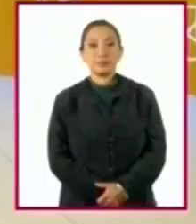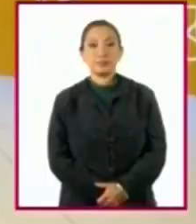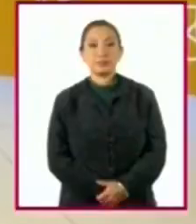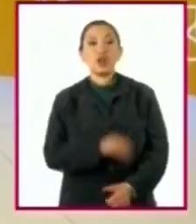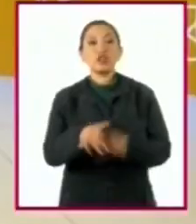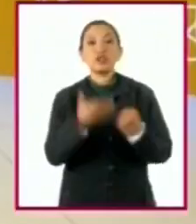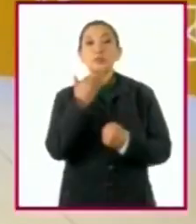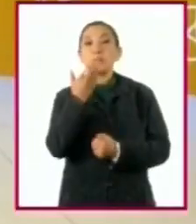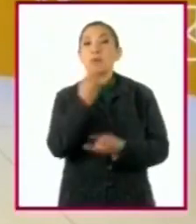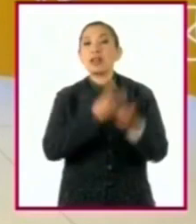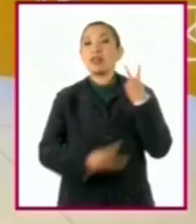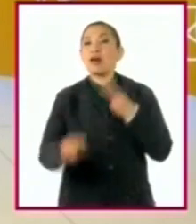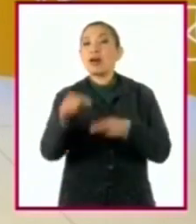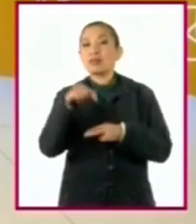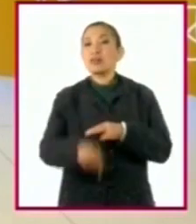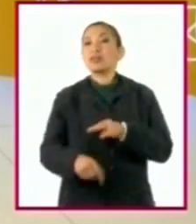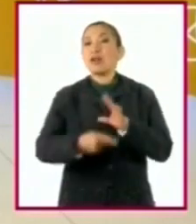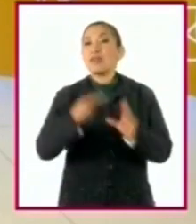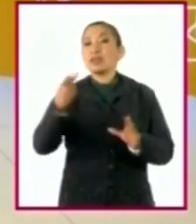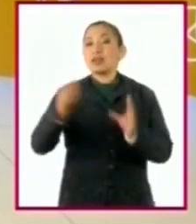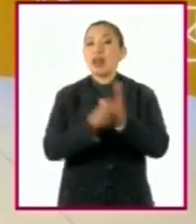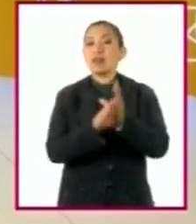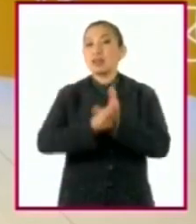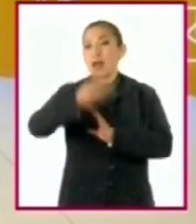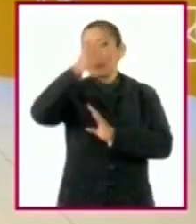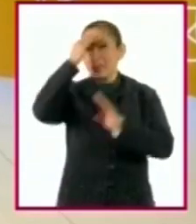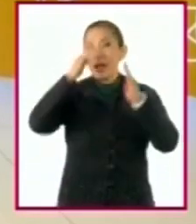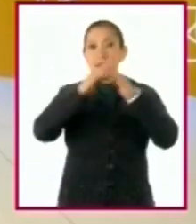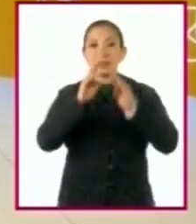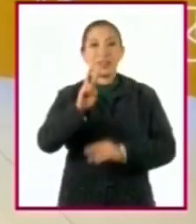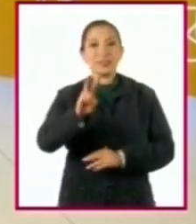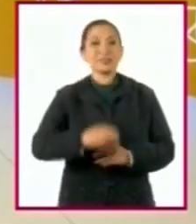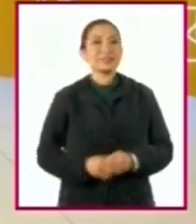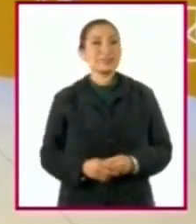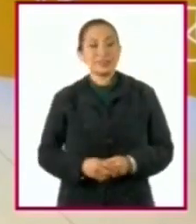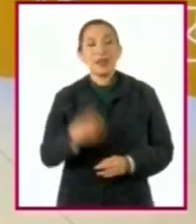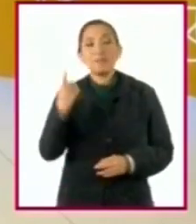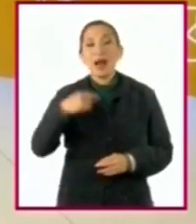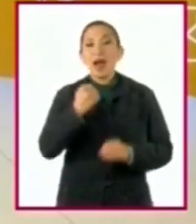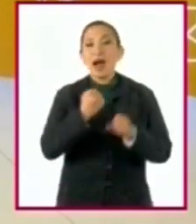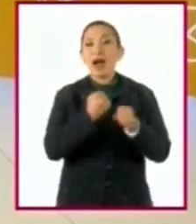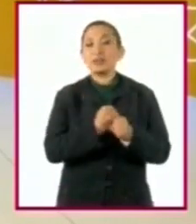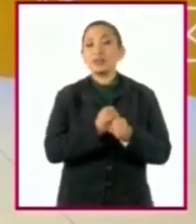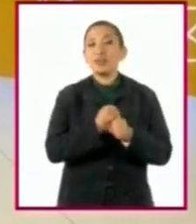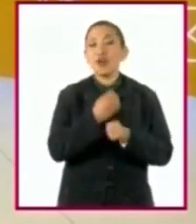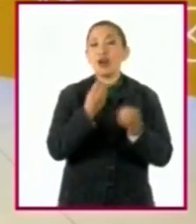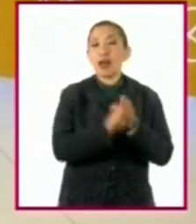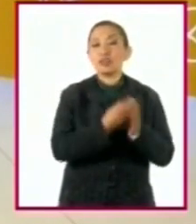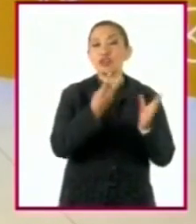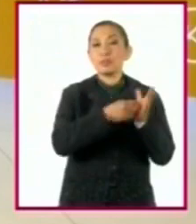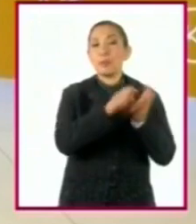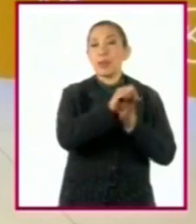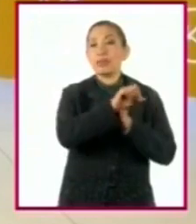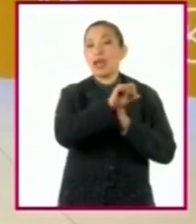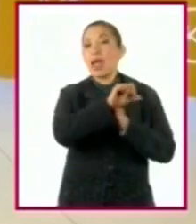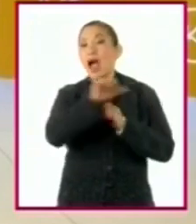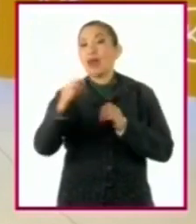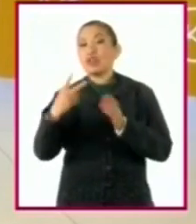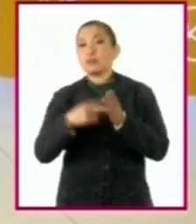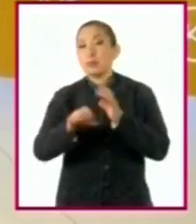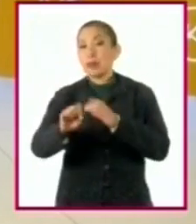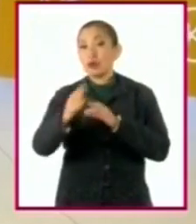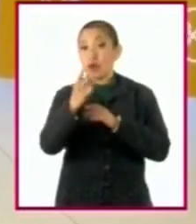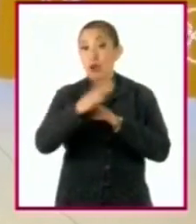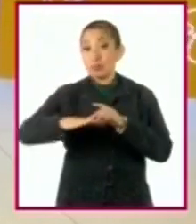Sean bienvenidas y bienvenidos a una sesión más de Aprende en Casa 2 para el ciclo escolar 2020-2021, en